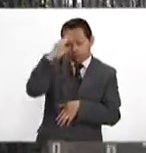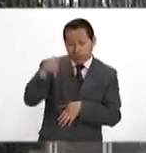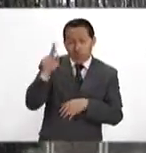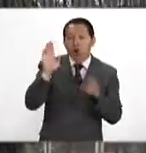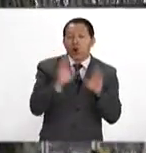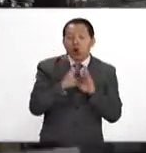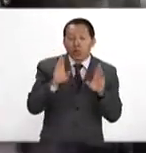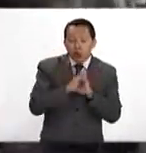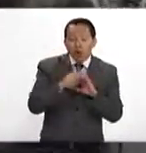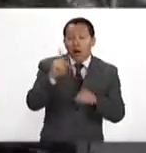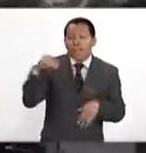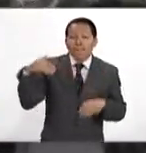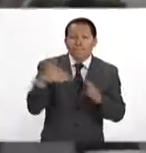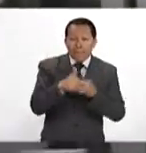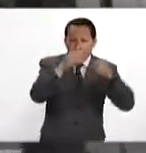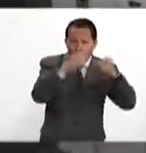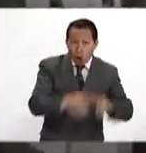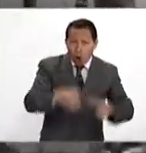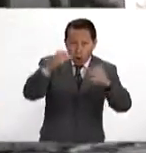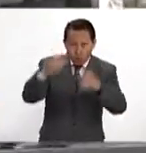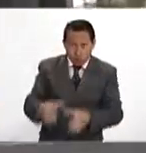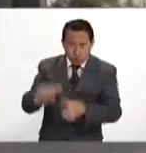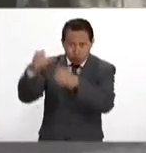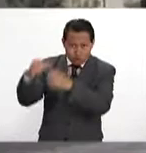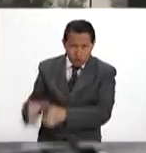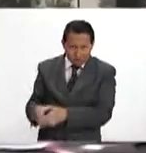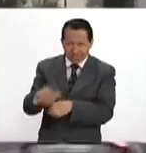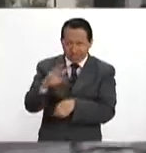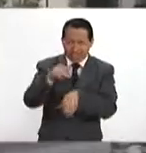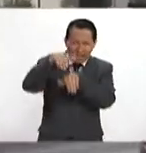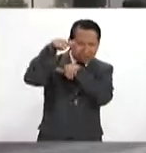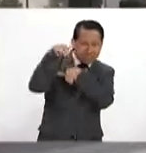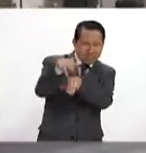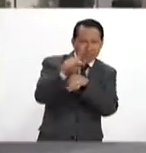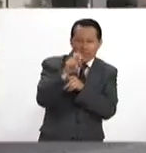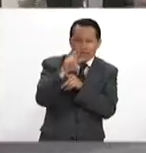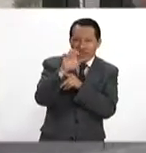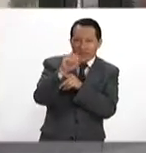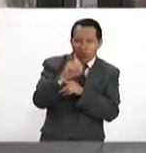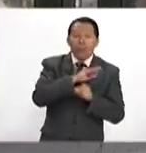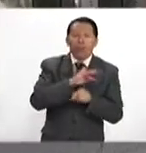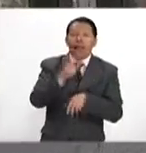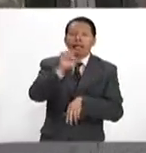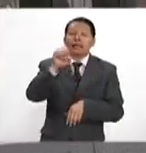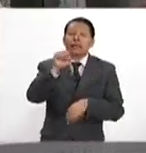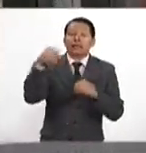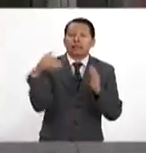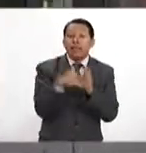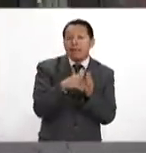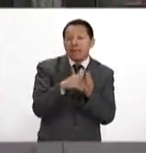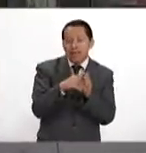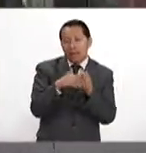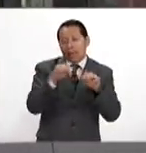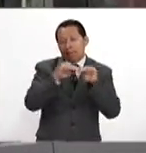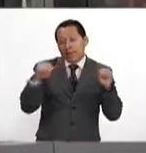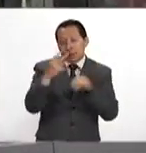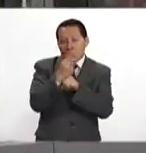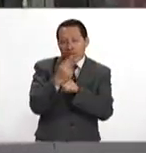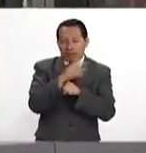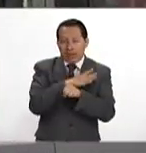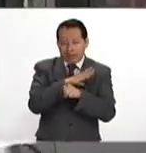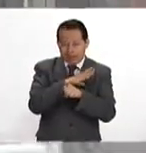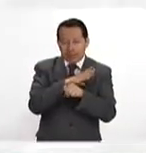transformar más de 1,000 columnas de cemento del segundo piso de Periférico en más de 60,000 metros cuadrados de jardines